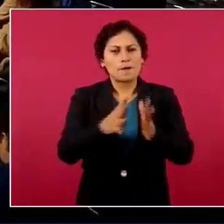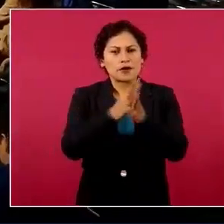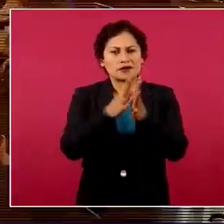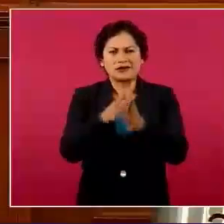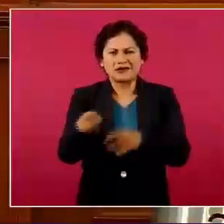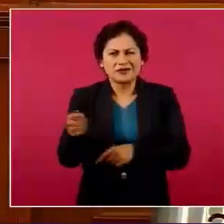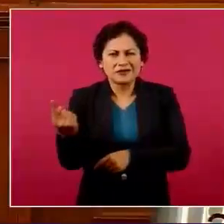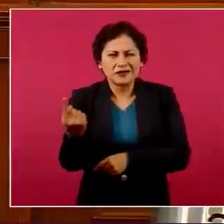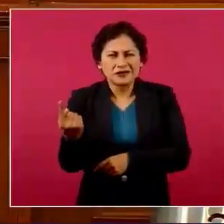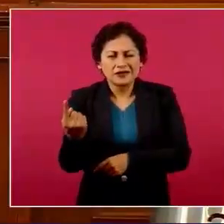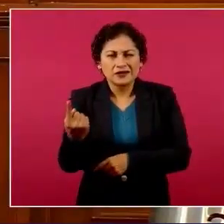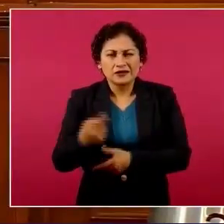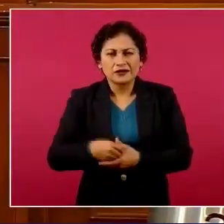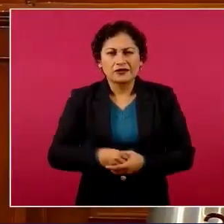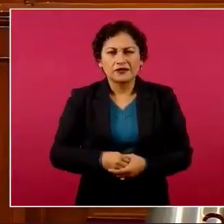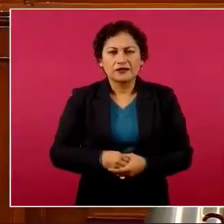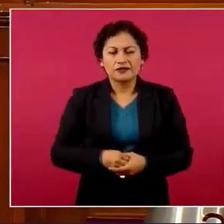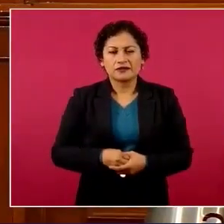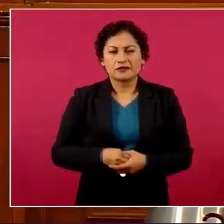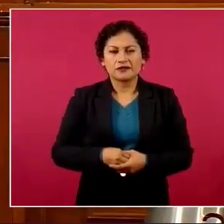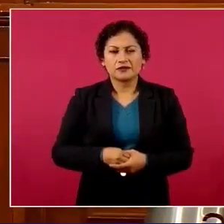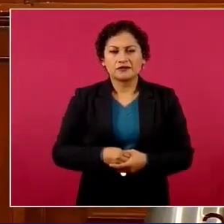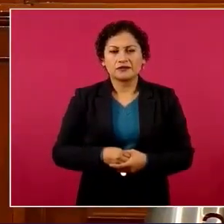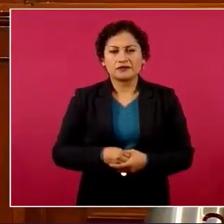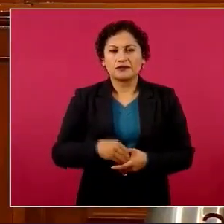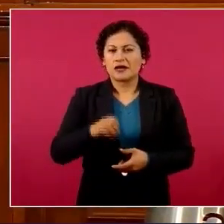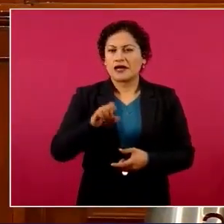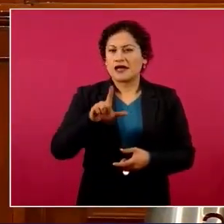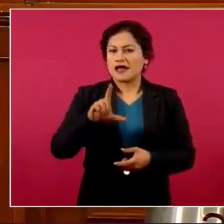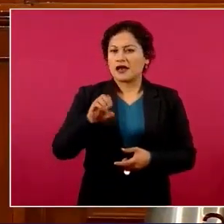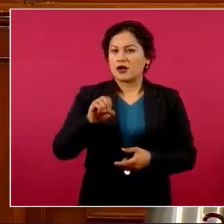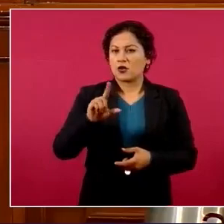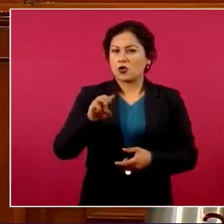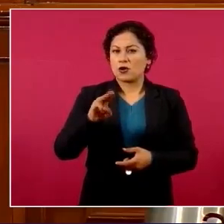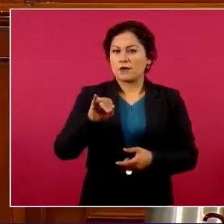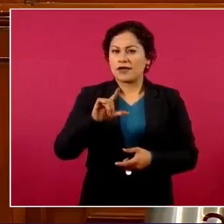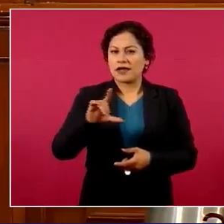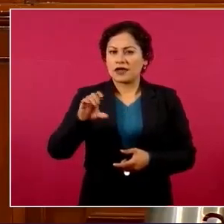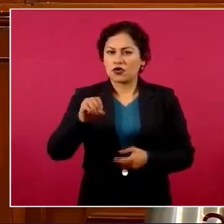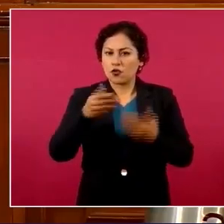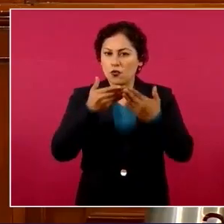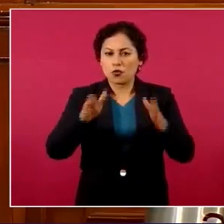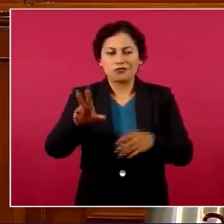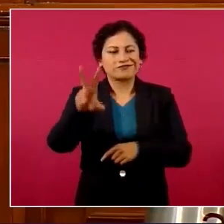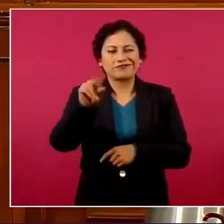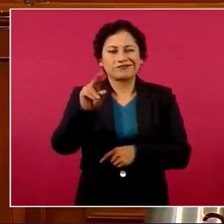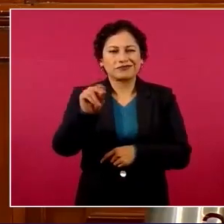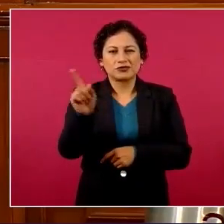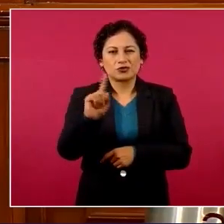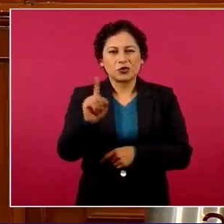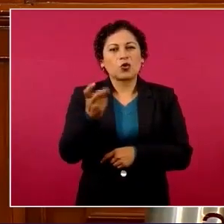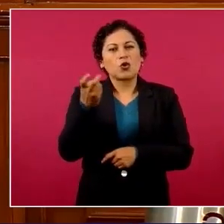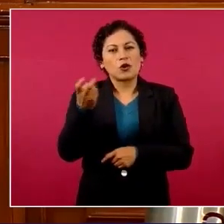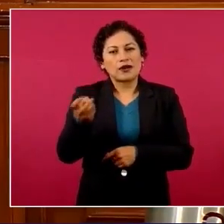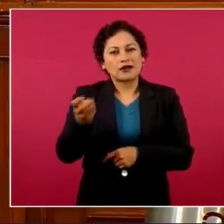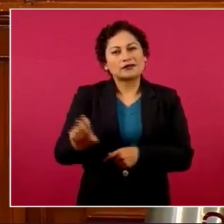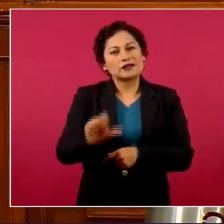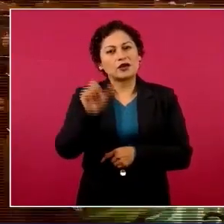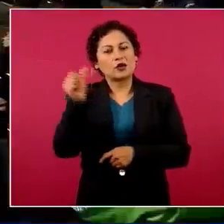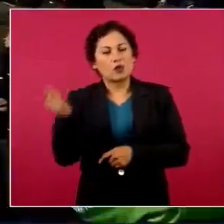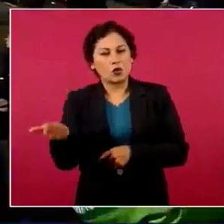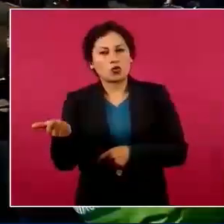¿Eh? No, el Colmillo Público no. A veces fue antes, ese era también magonista